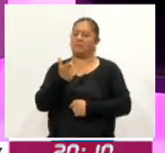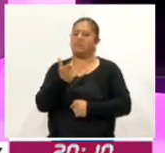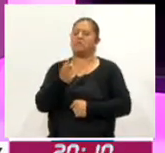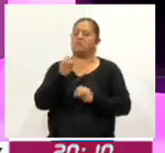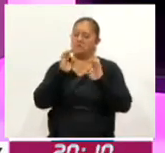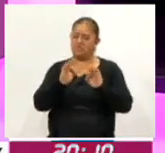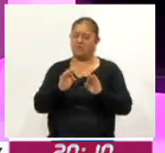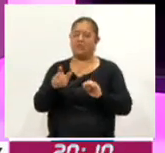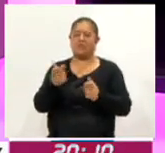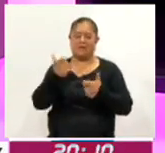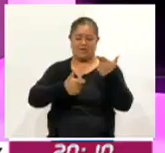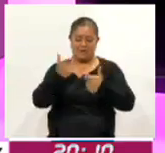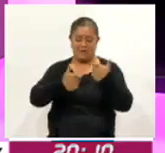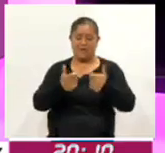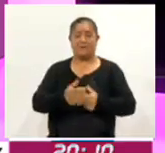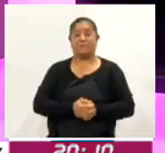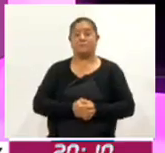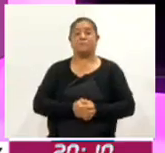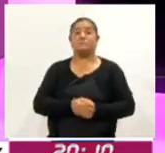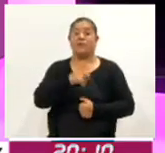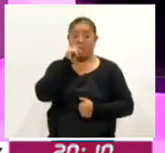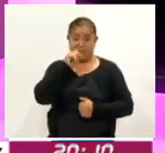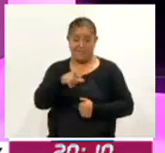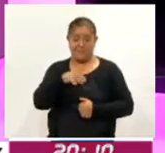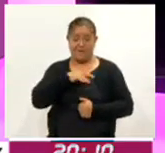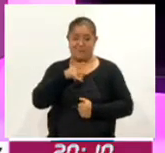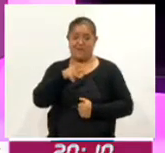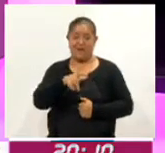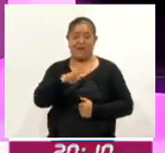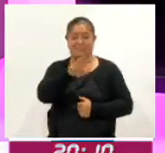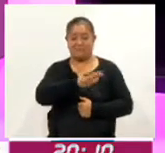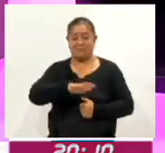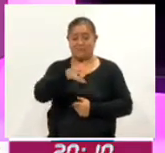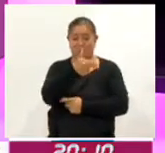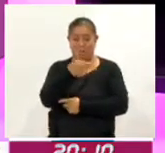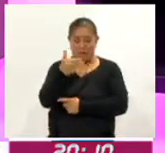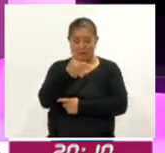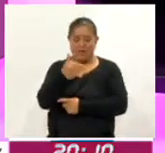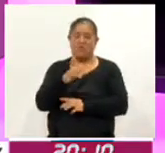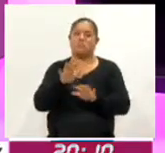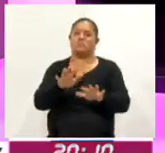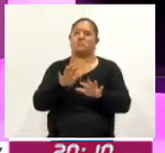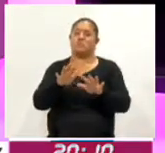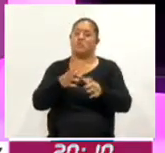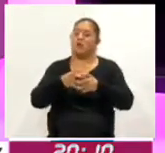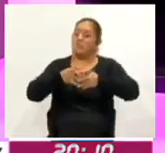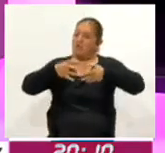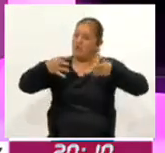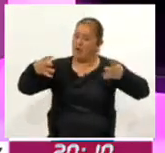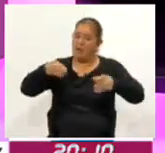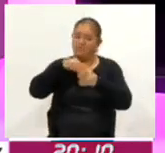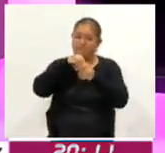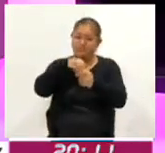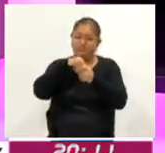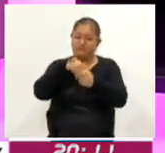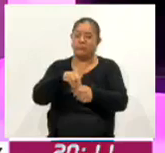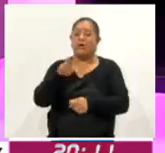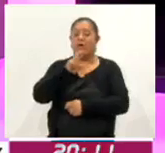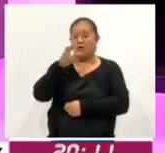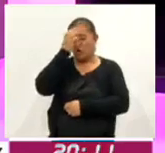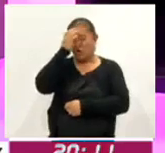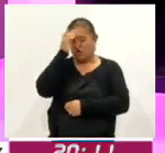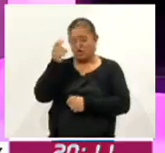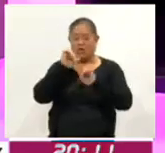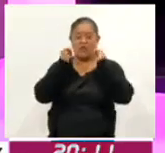derrama económica, además de que han incrementado la ocupación hotelera en la entidad. Así lo reconoció la Asociación de Hoteles